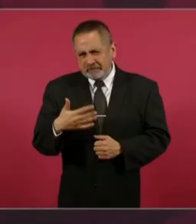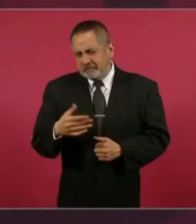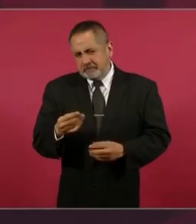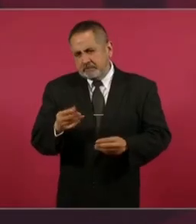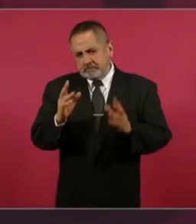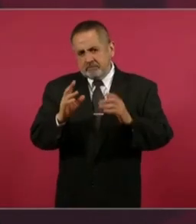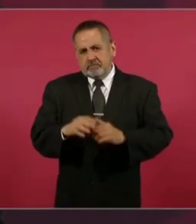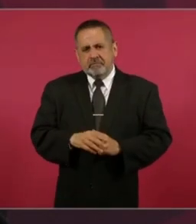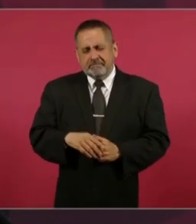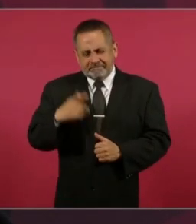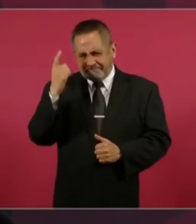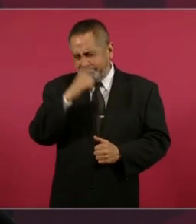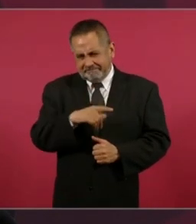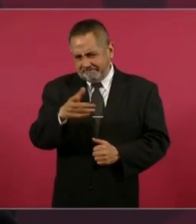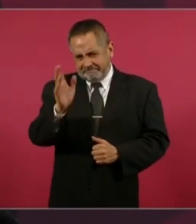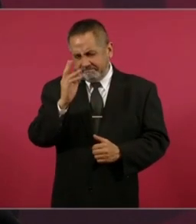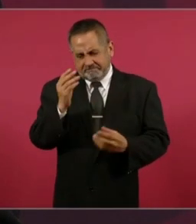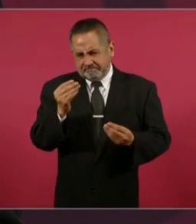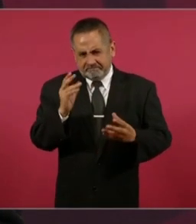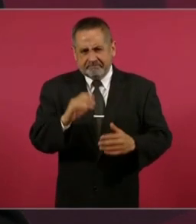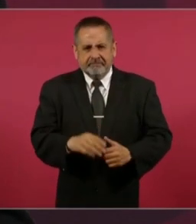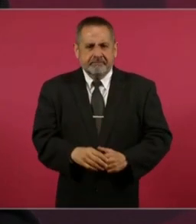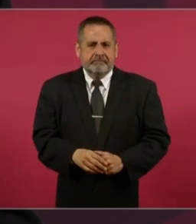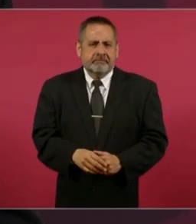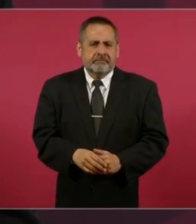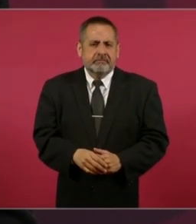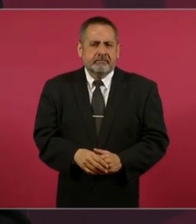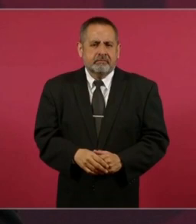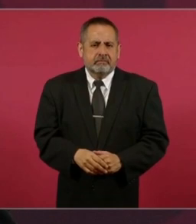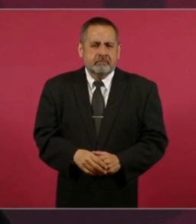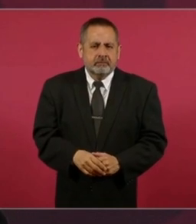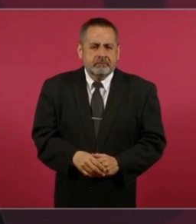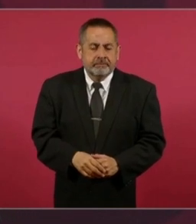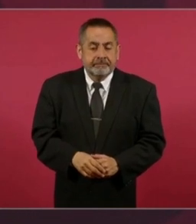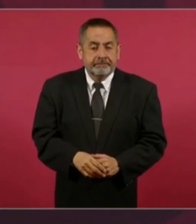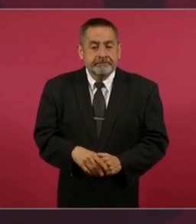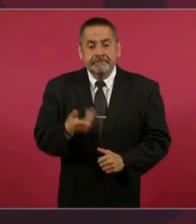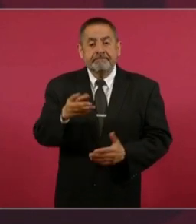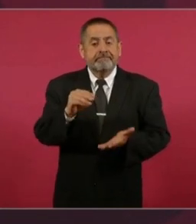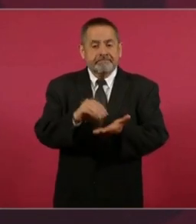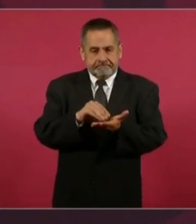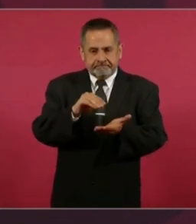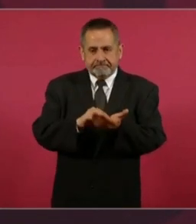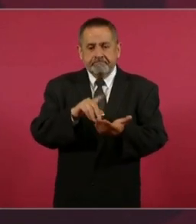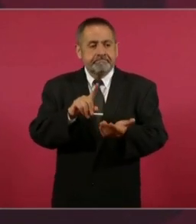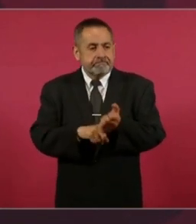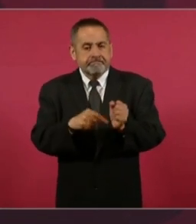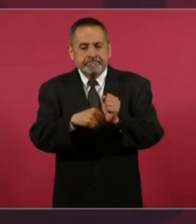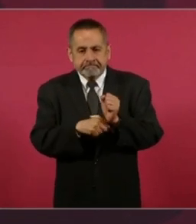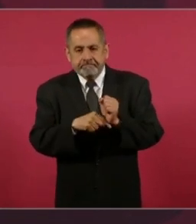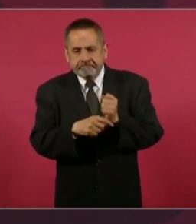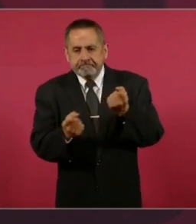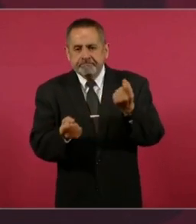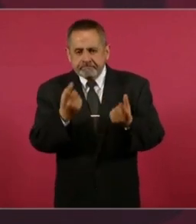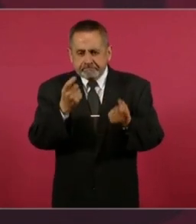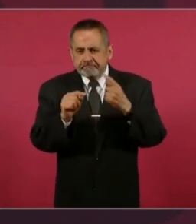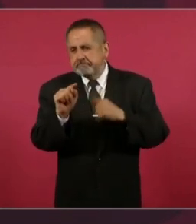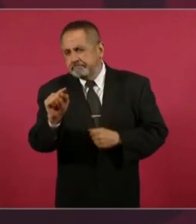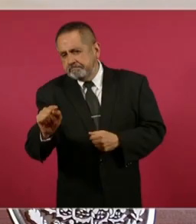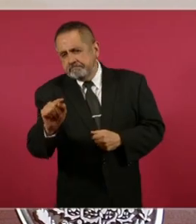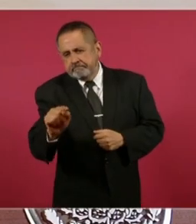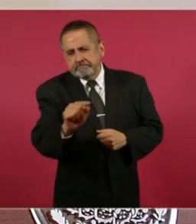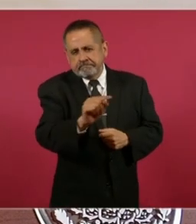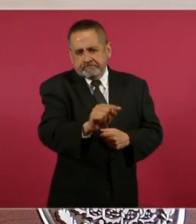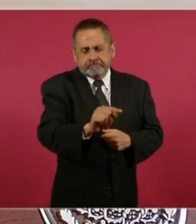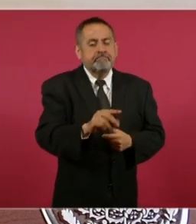muy terrible Bueno todavía sigue sucediendo en algunos